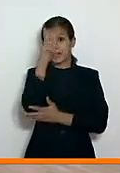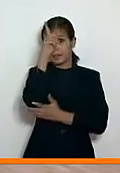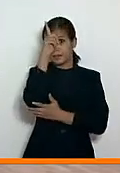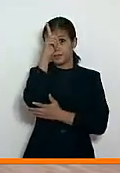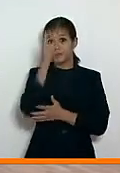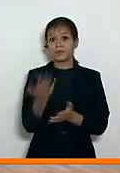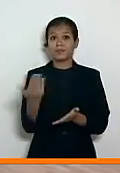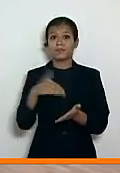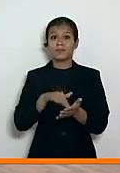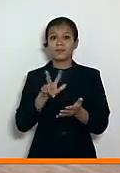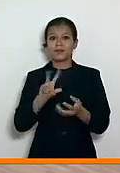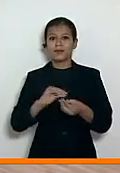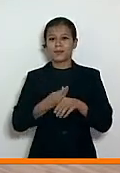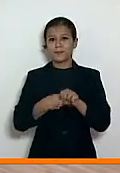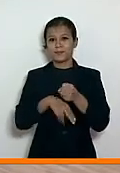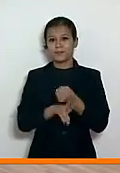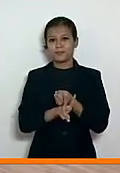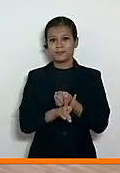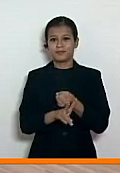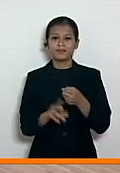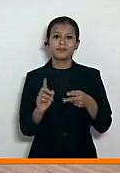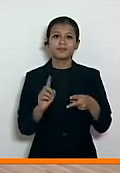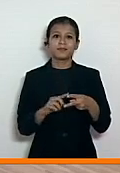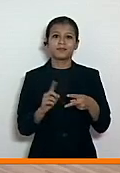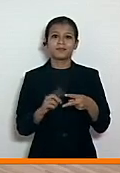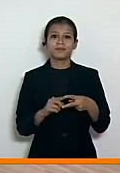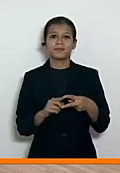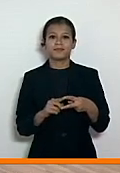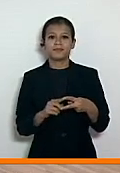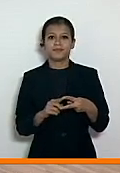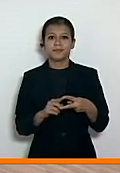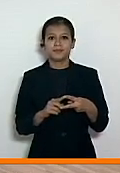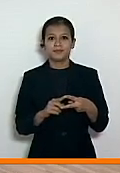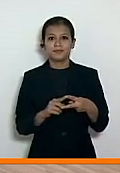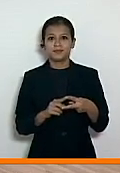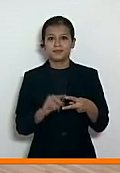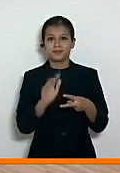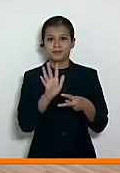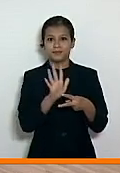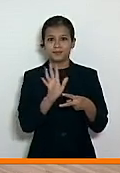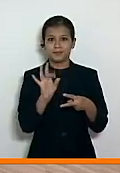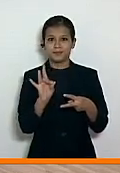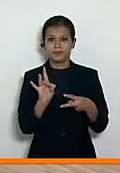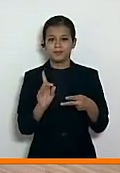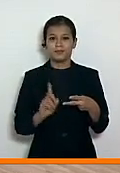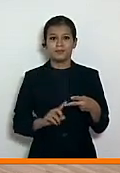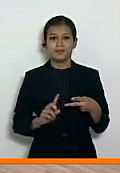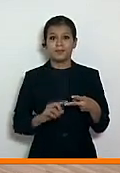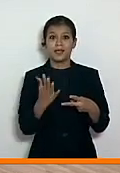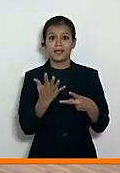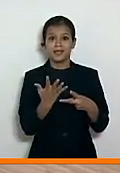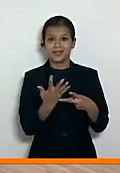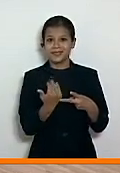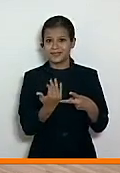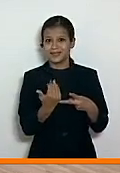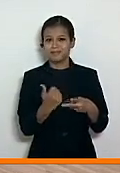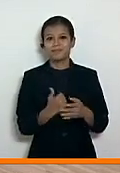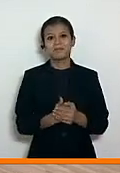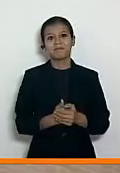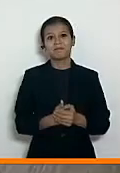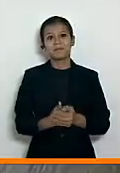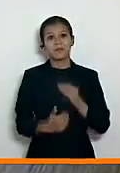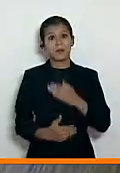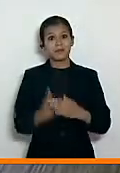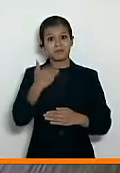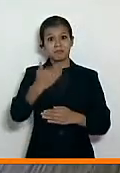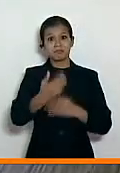gusto repito, los dos números favorecidos para premiados son posición 1, 58. Posición 2, 15.